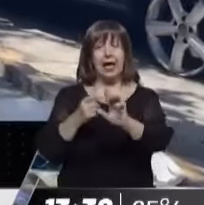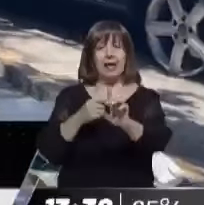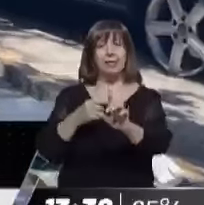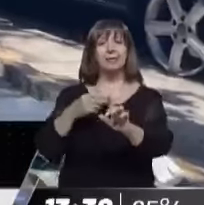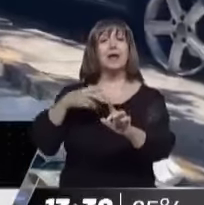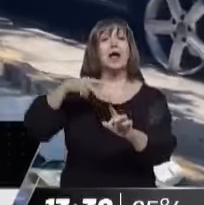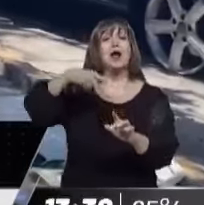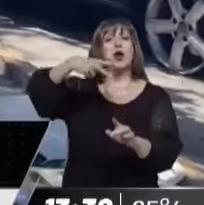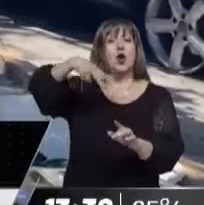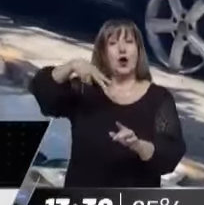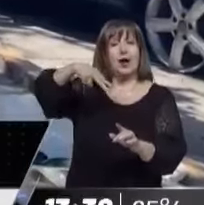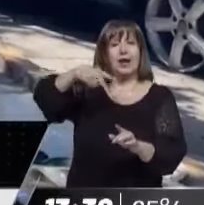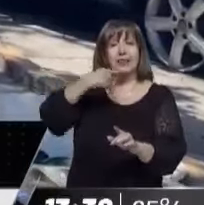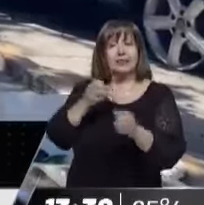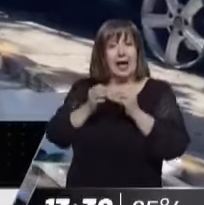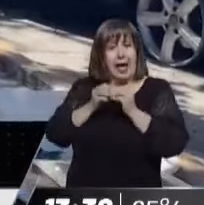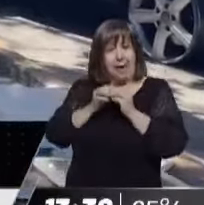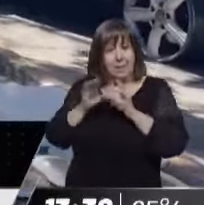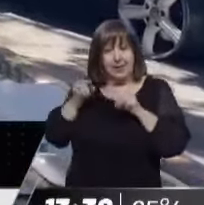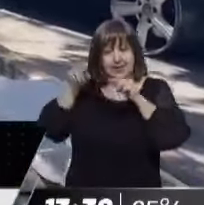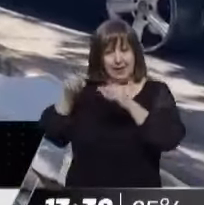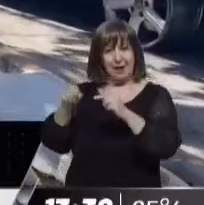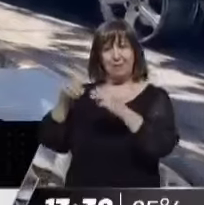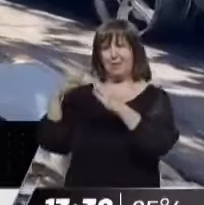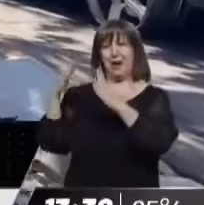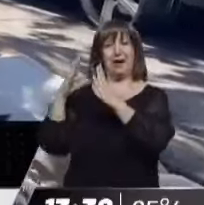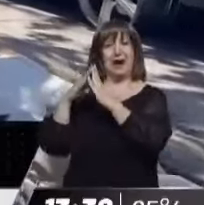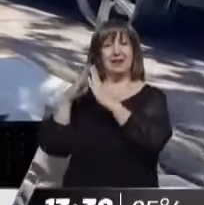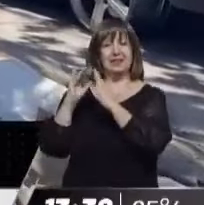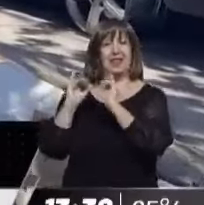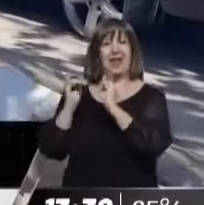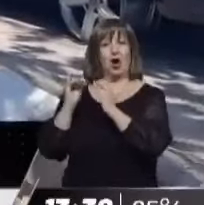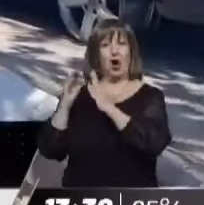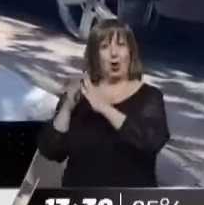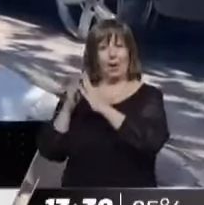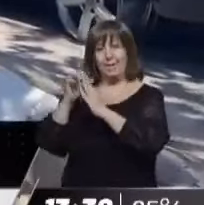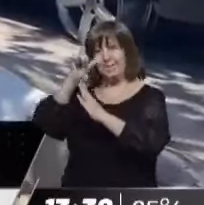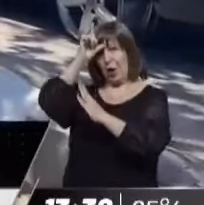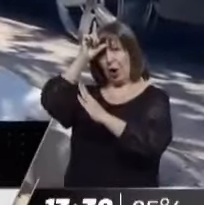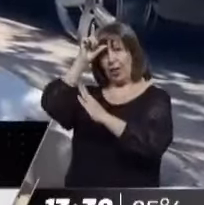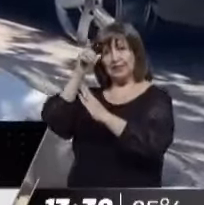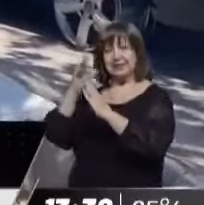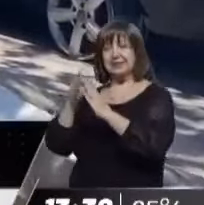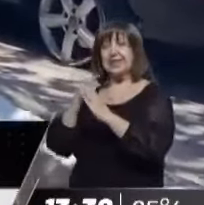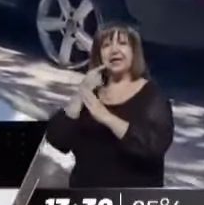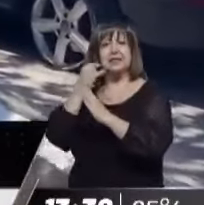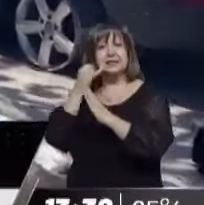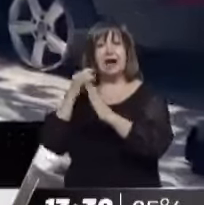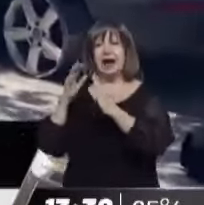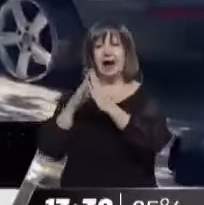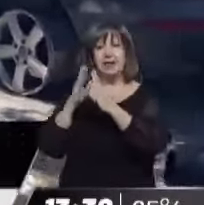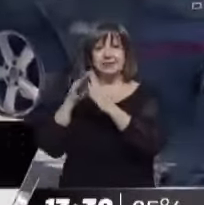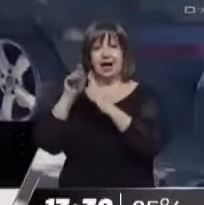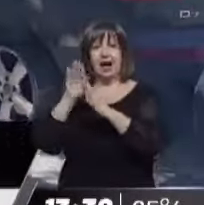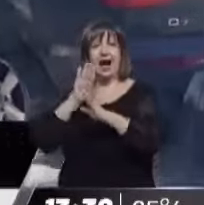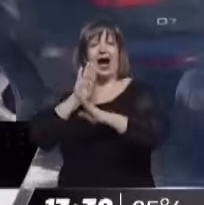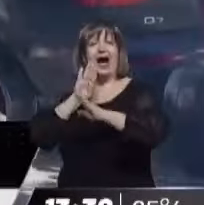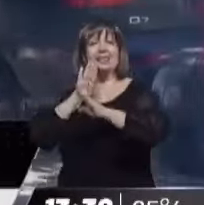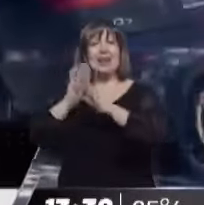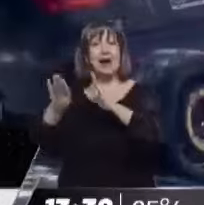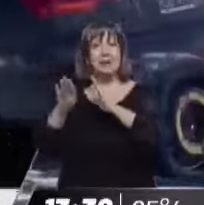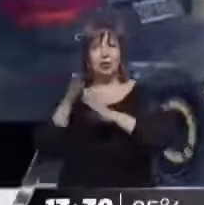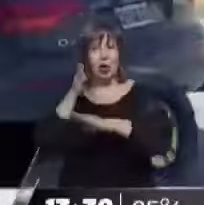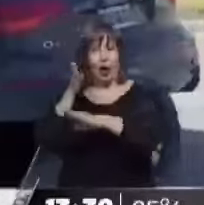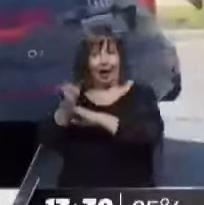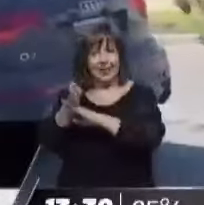barrio Las Cortaderas con un allanamiento de la policía, en el cual la policía encuentra drogas, y a partir de allí,